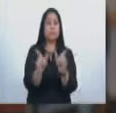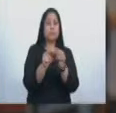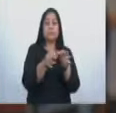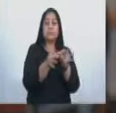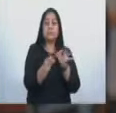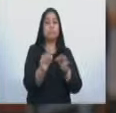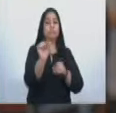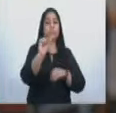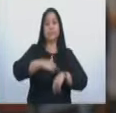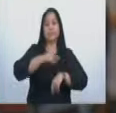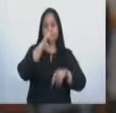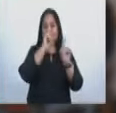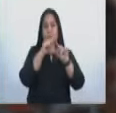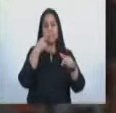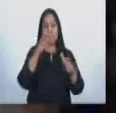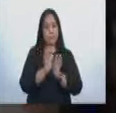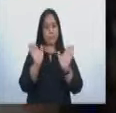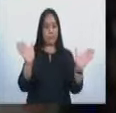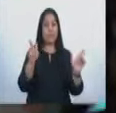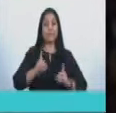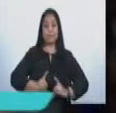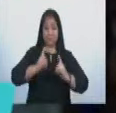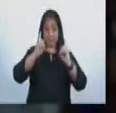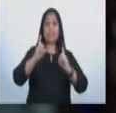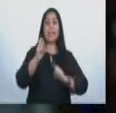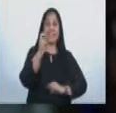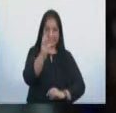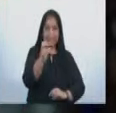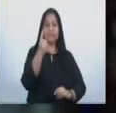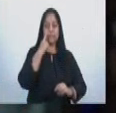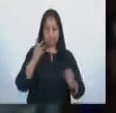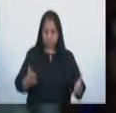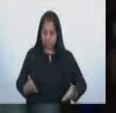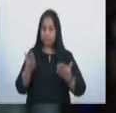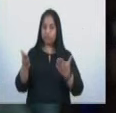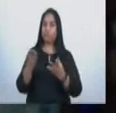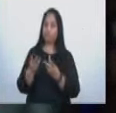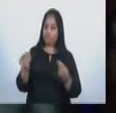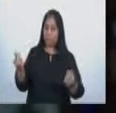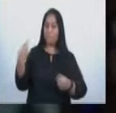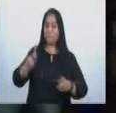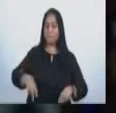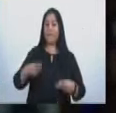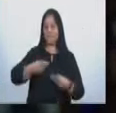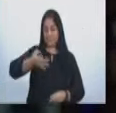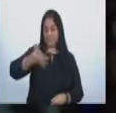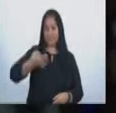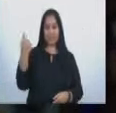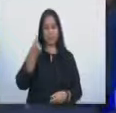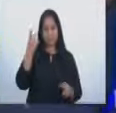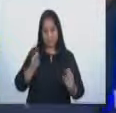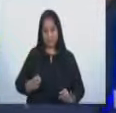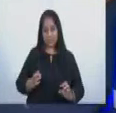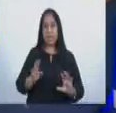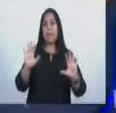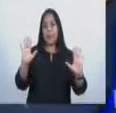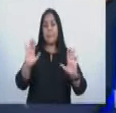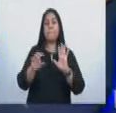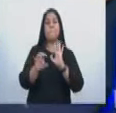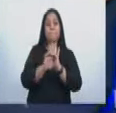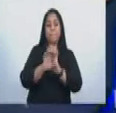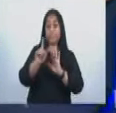además más del reto general del desarrollo que es el que le va a dar la solución para la vida digna de todas las personas en el caso de